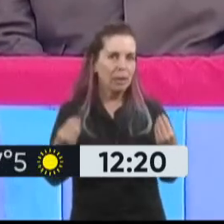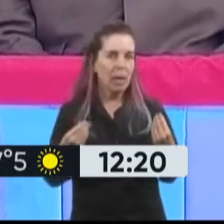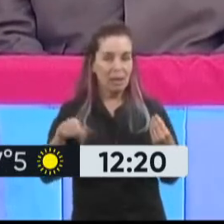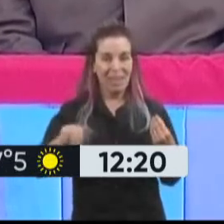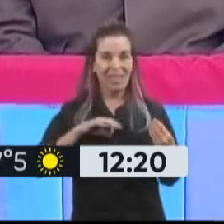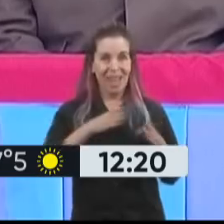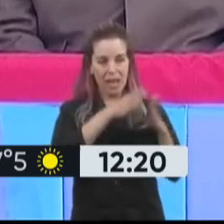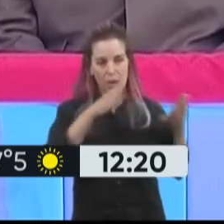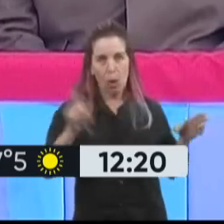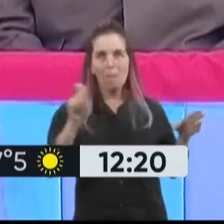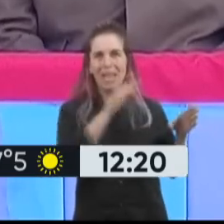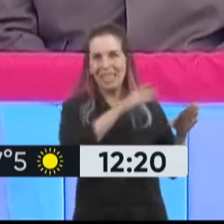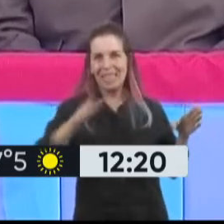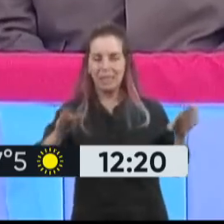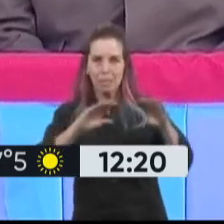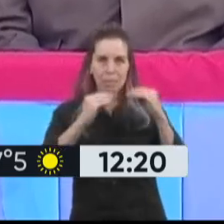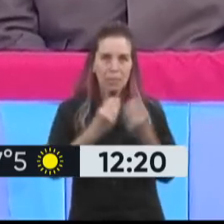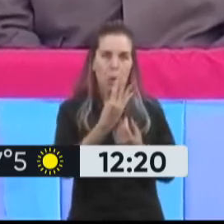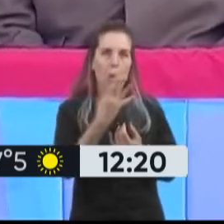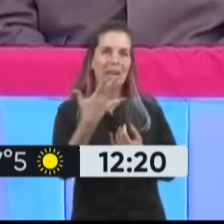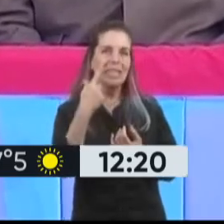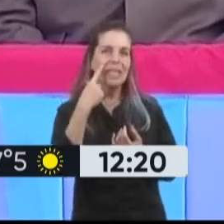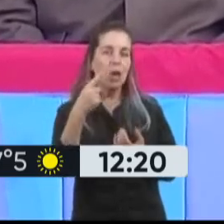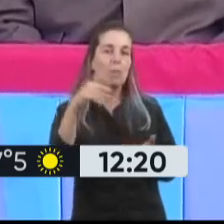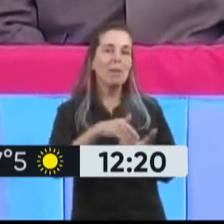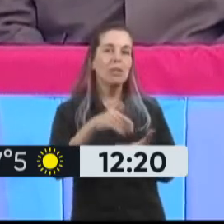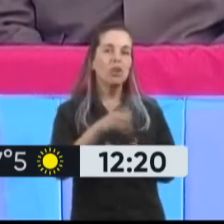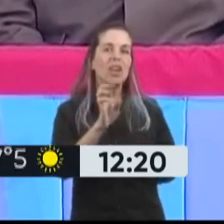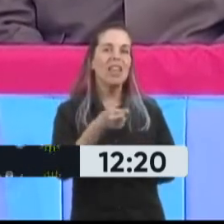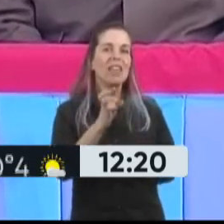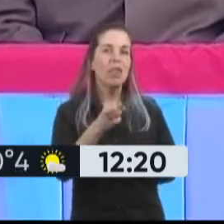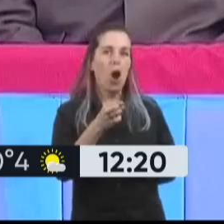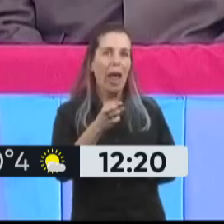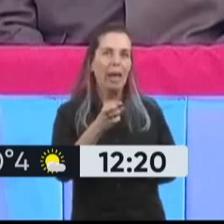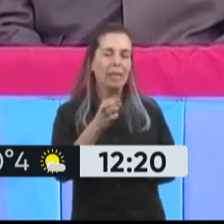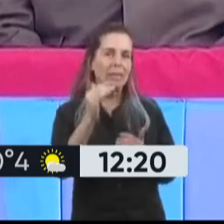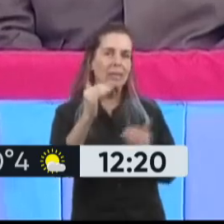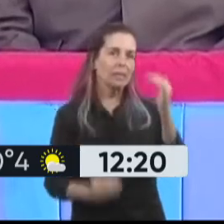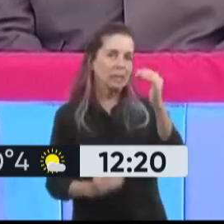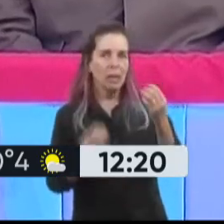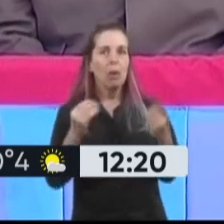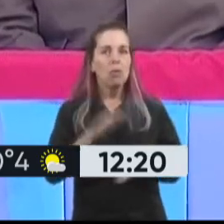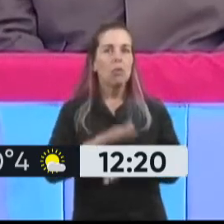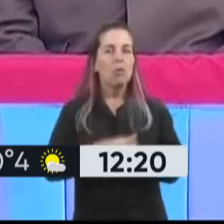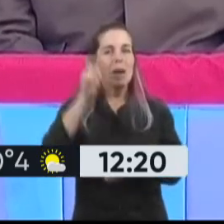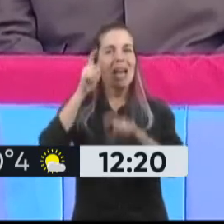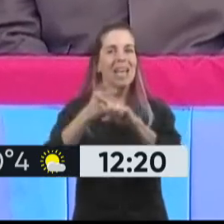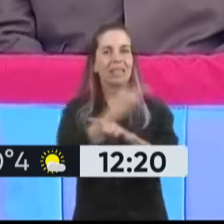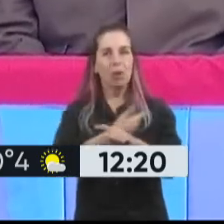este año fue por el equivalente de 45.000 millones de dólares, dado los desastres que hizo el gobierno